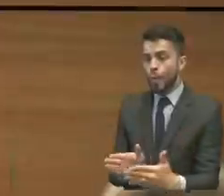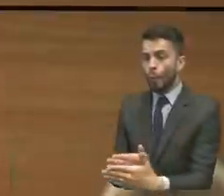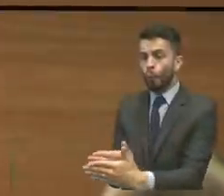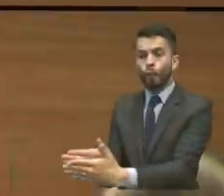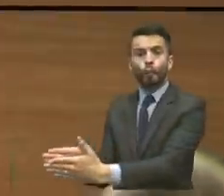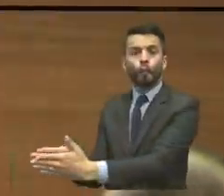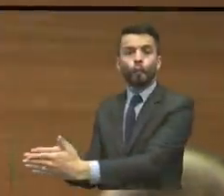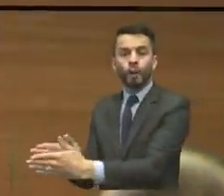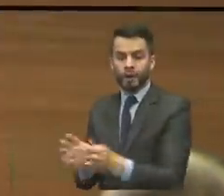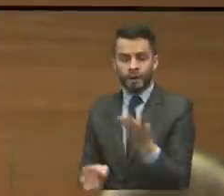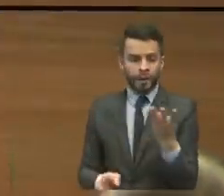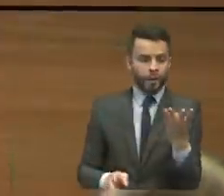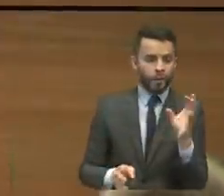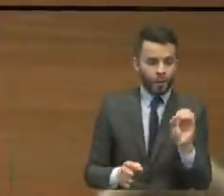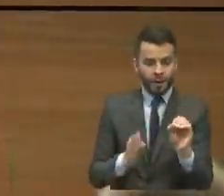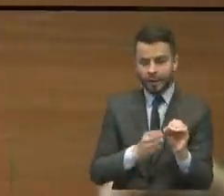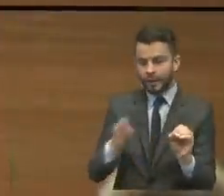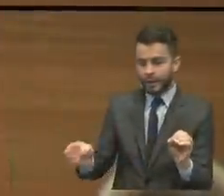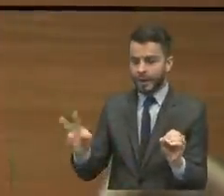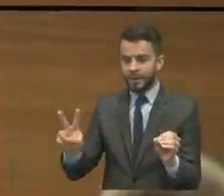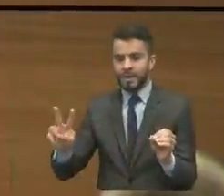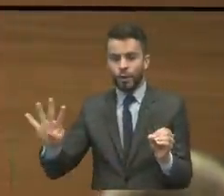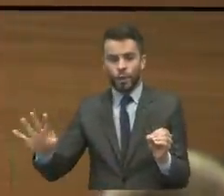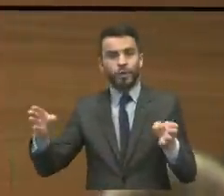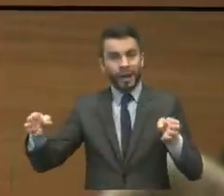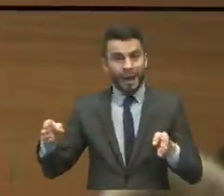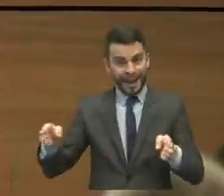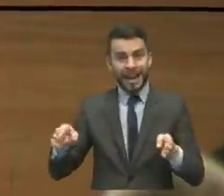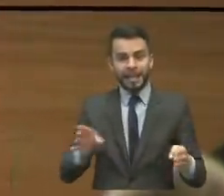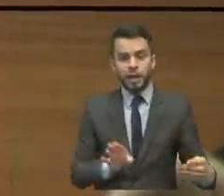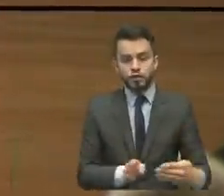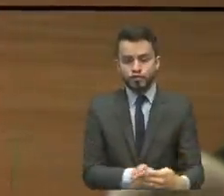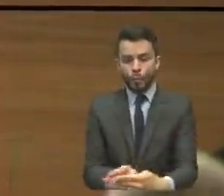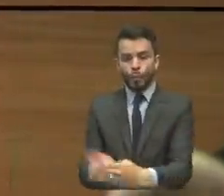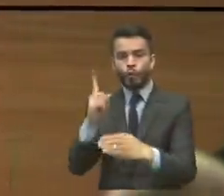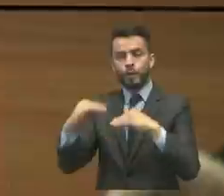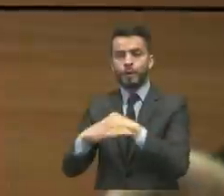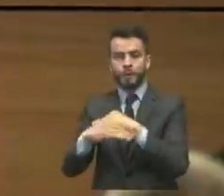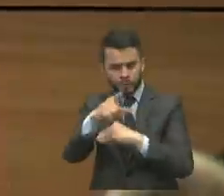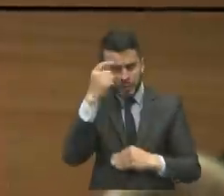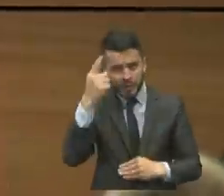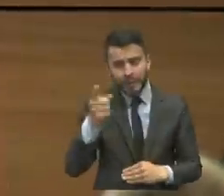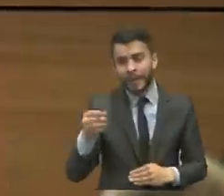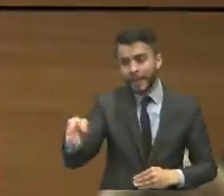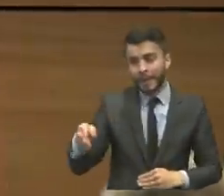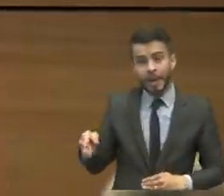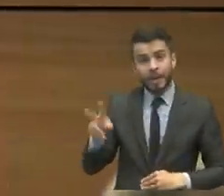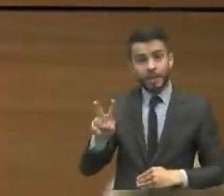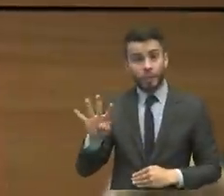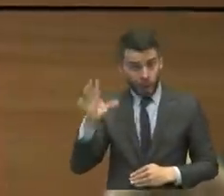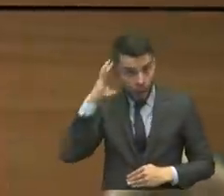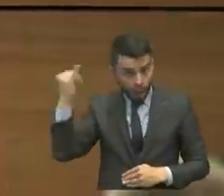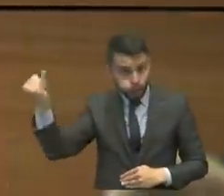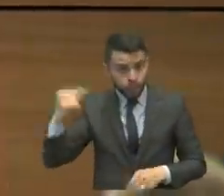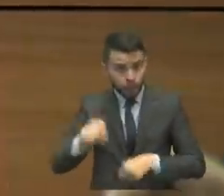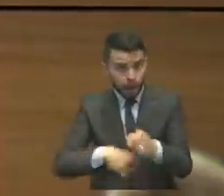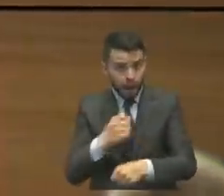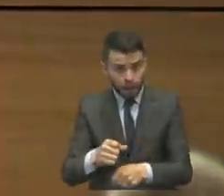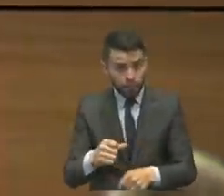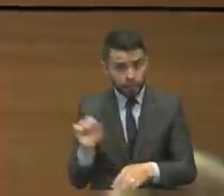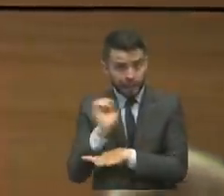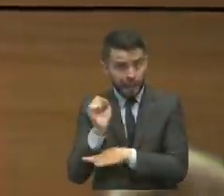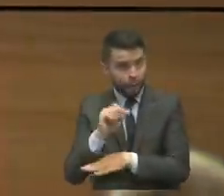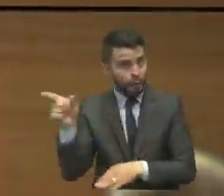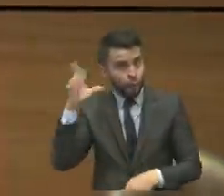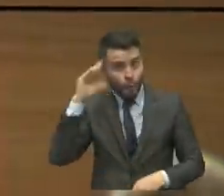servicio entre la 40 y la 24. Yo quiero recordar que hoy hasta la 24 no hay carro sobre la séptima. O sea, ya lo